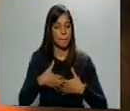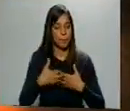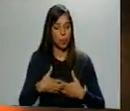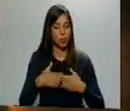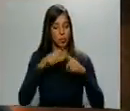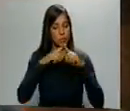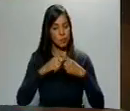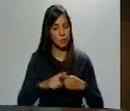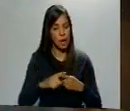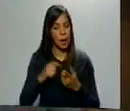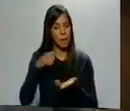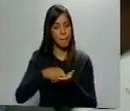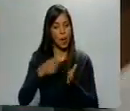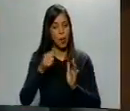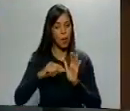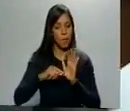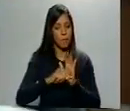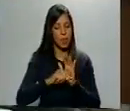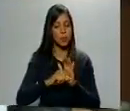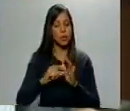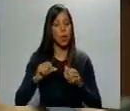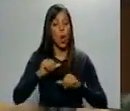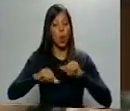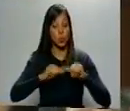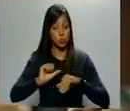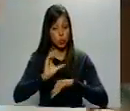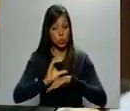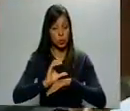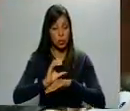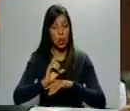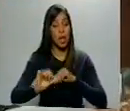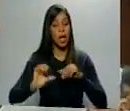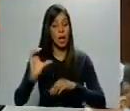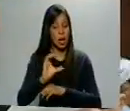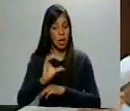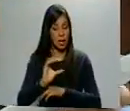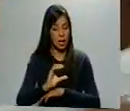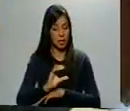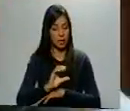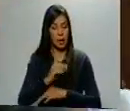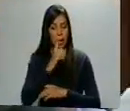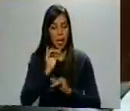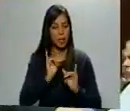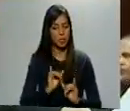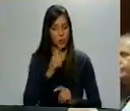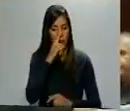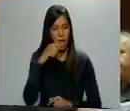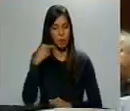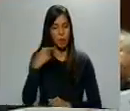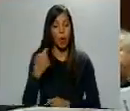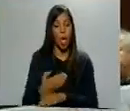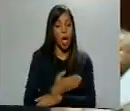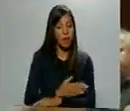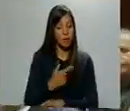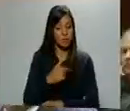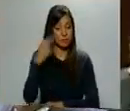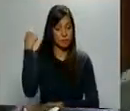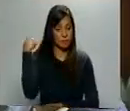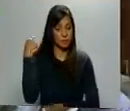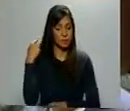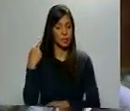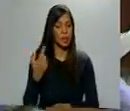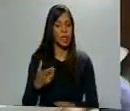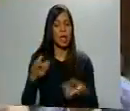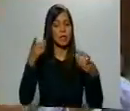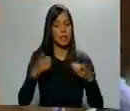índice de precio al consumidor en el área metropolitana de Caracas en el año inmediatamente anterior, fijado en este